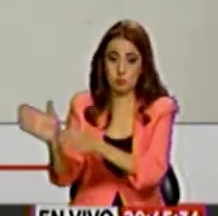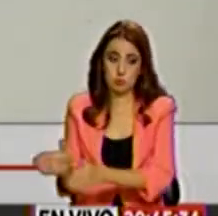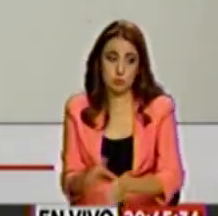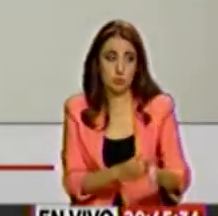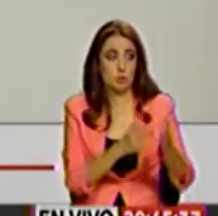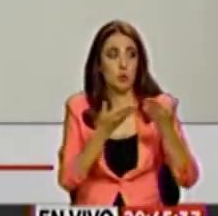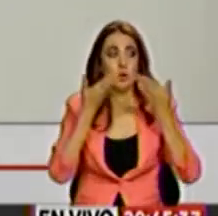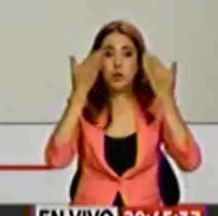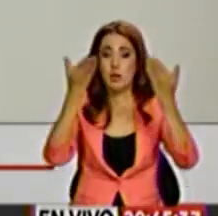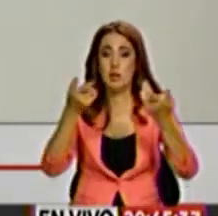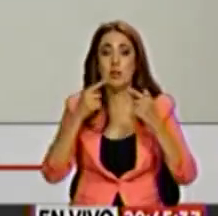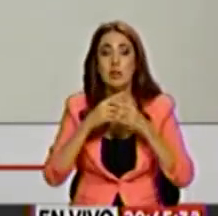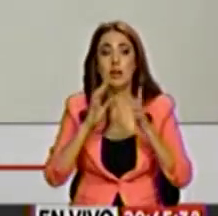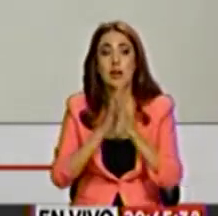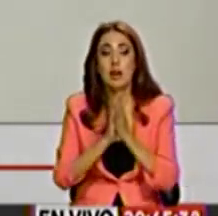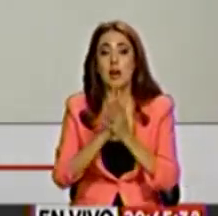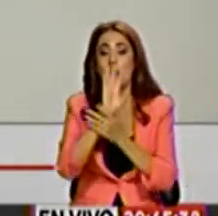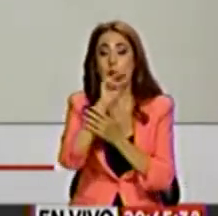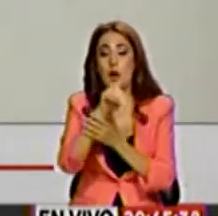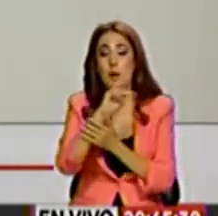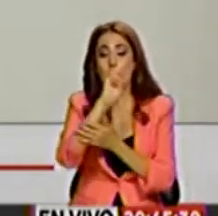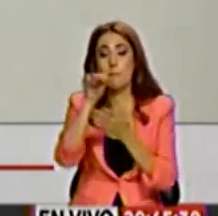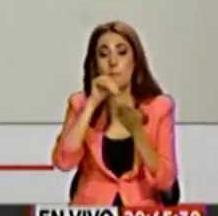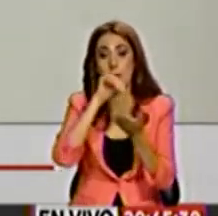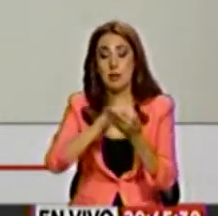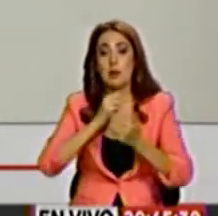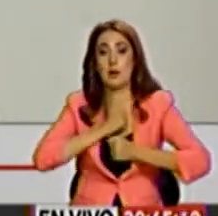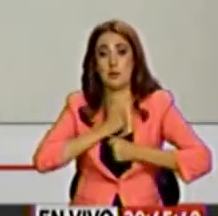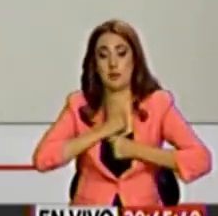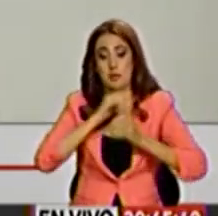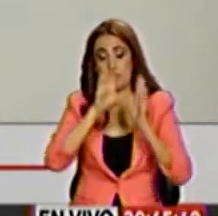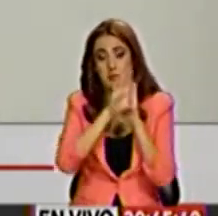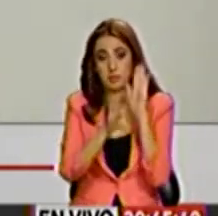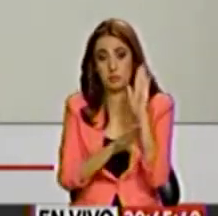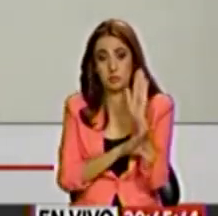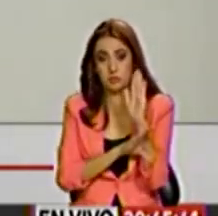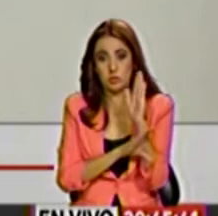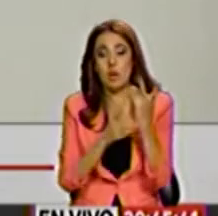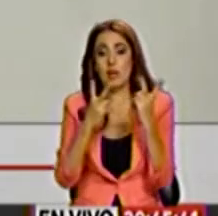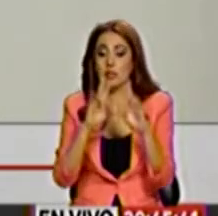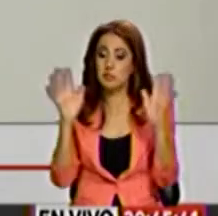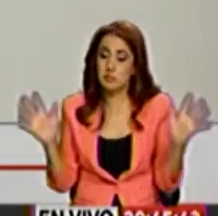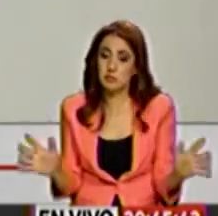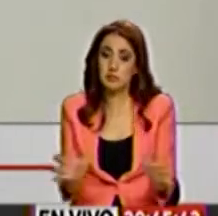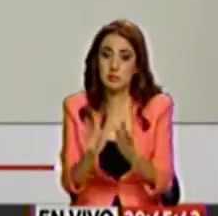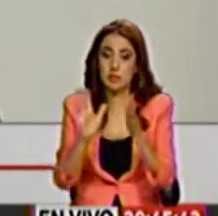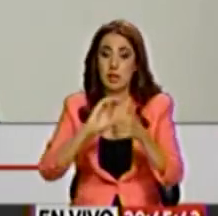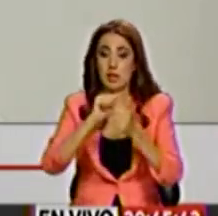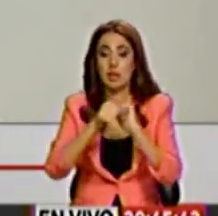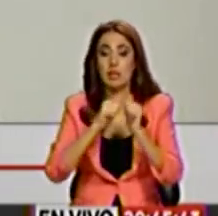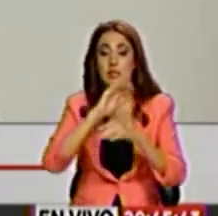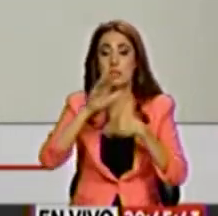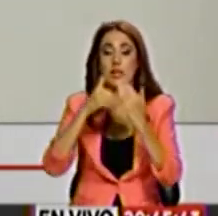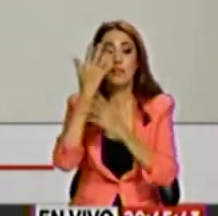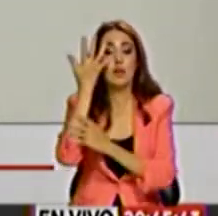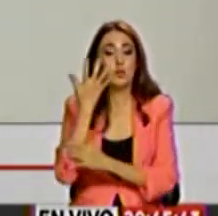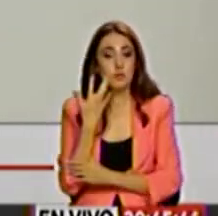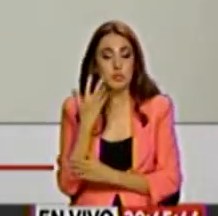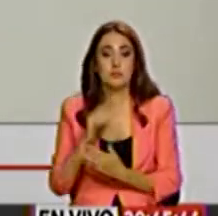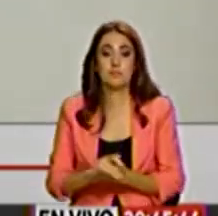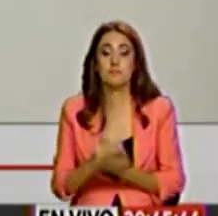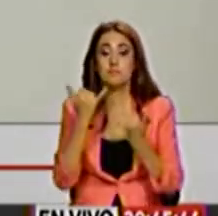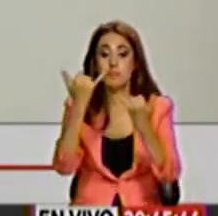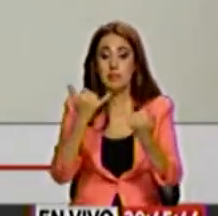la incorporamos en Montecristi y en aquella constitución que es nuestra, que construimos y forjamos cada día. En esta constitución